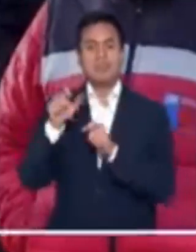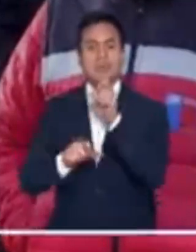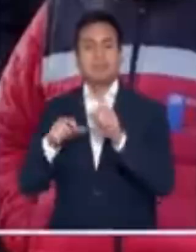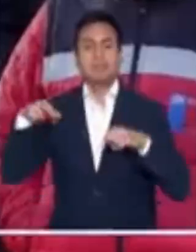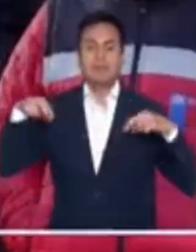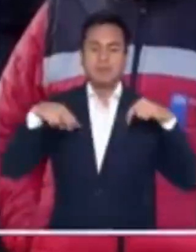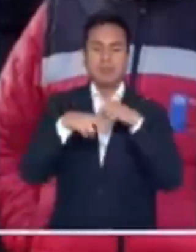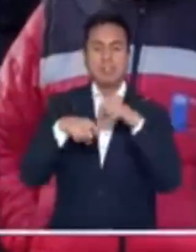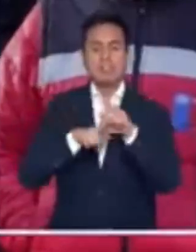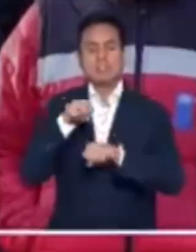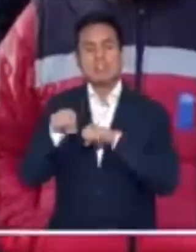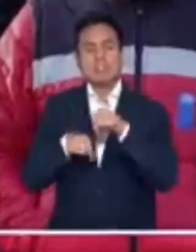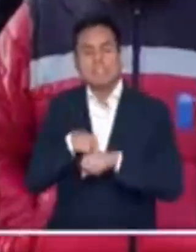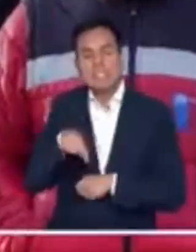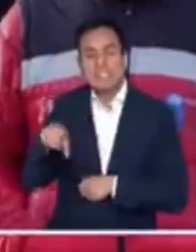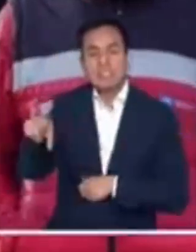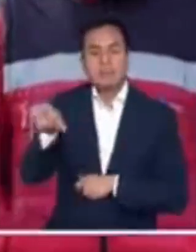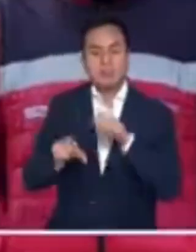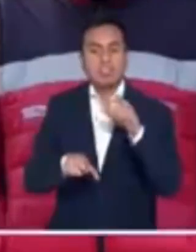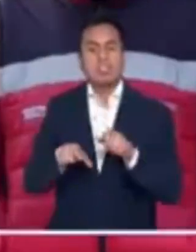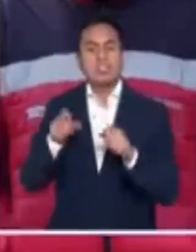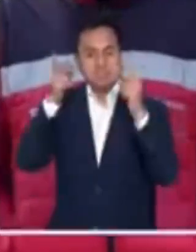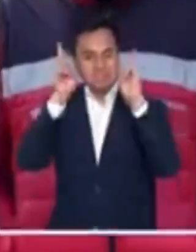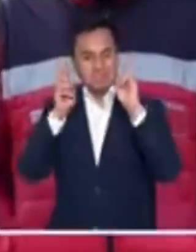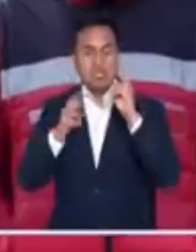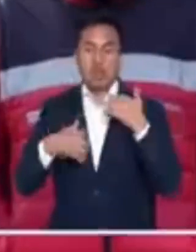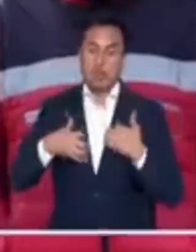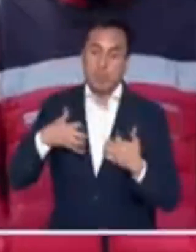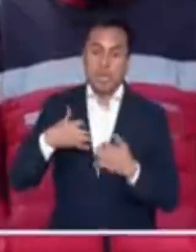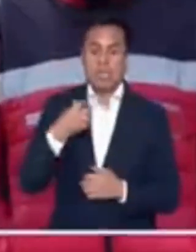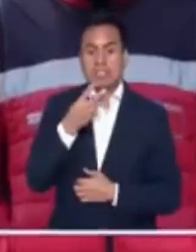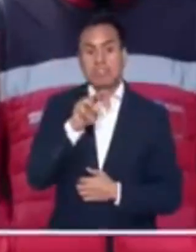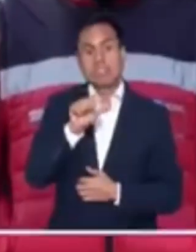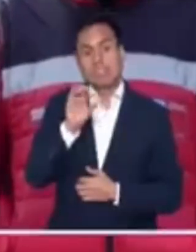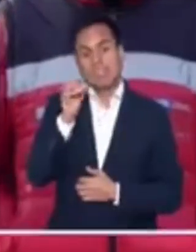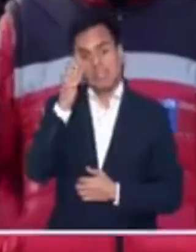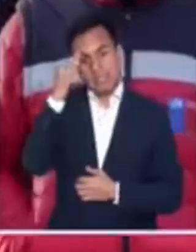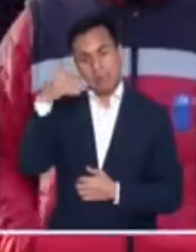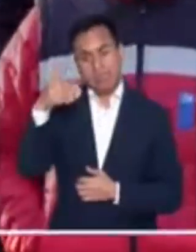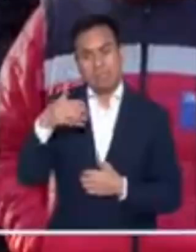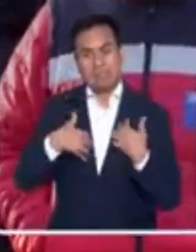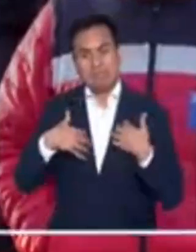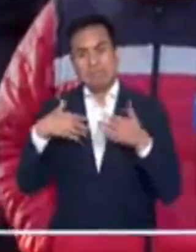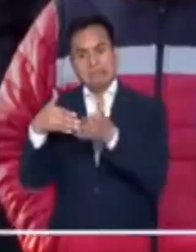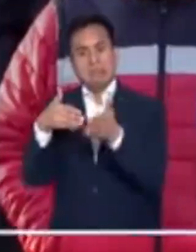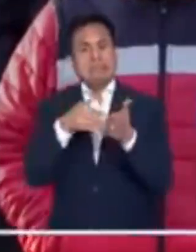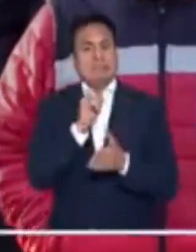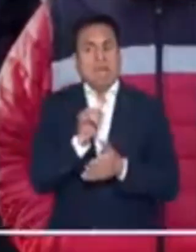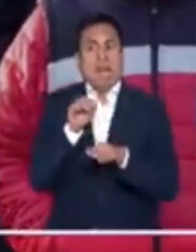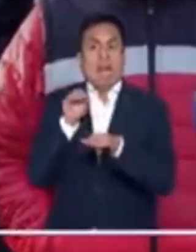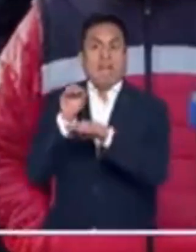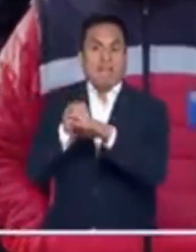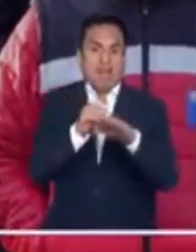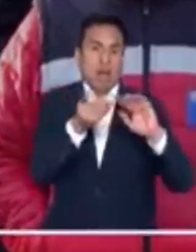peatones, a los ciclistas, al transporte público. ¿Van a haber incomodidades en los próximos 360 días? Sí, y los vamos a avisar a